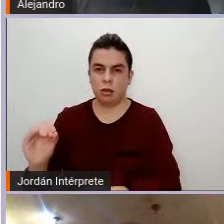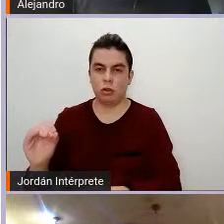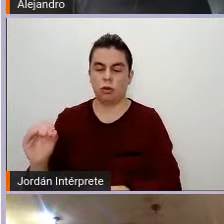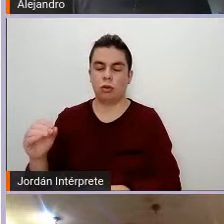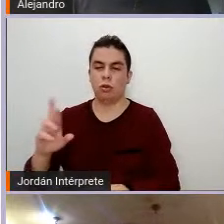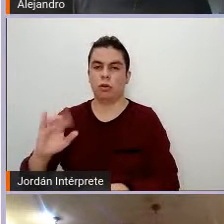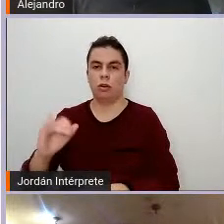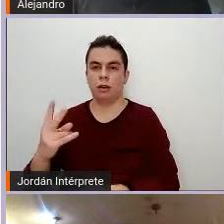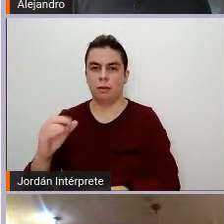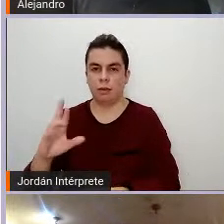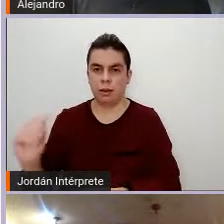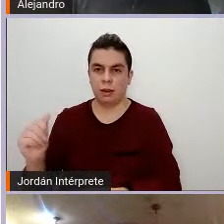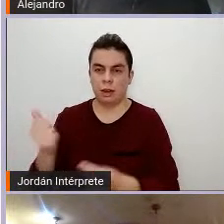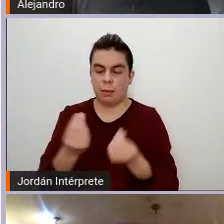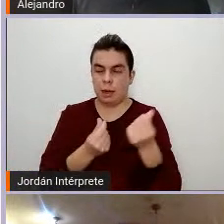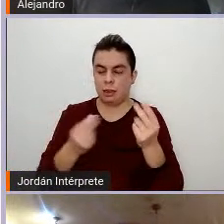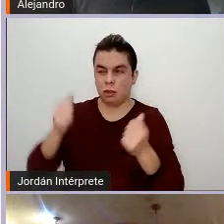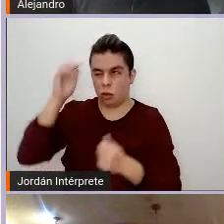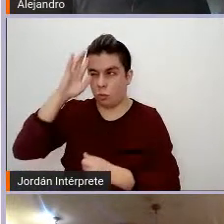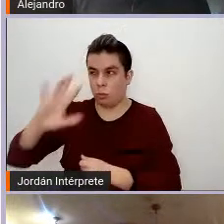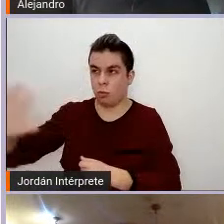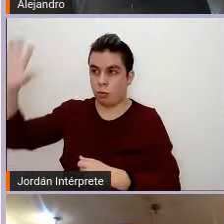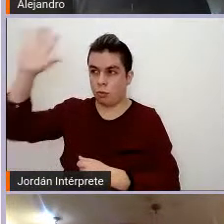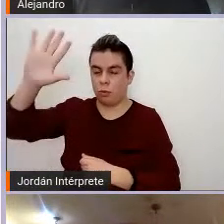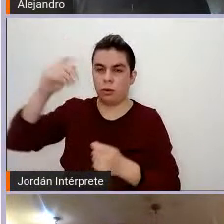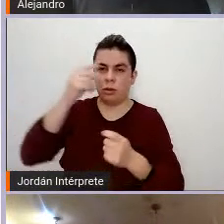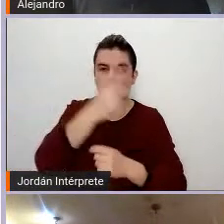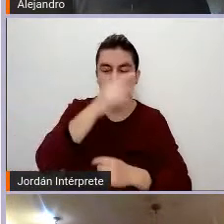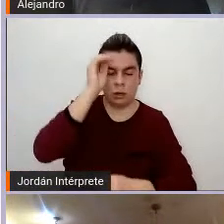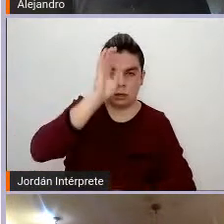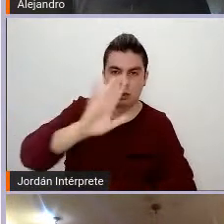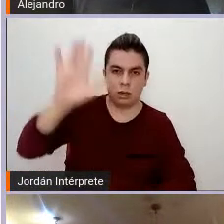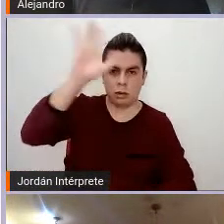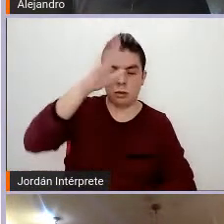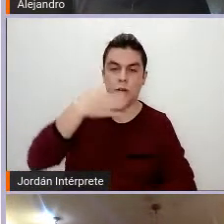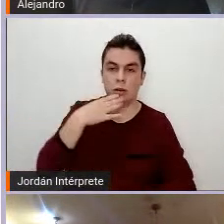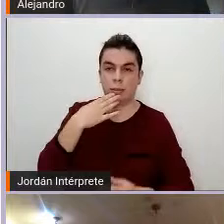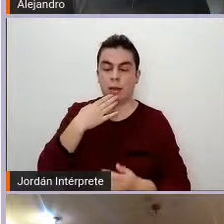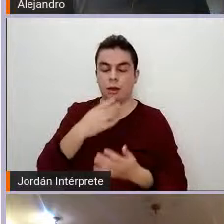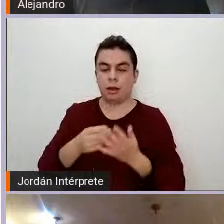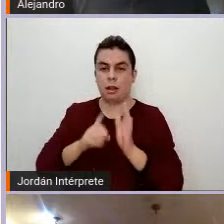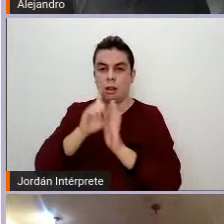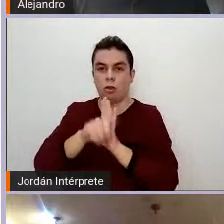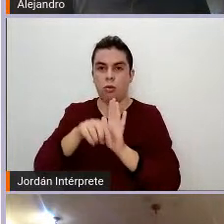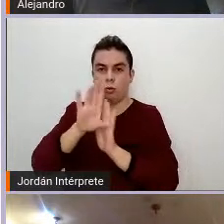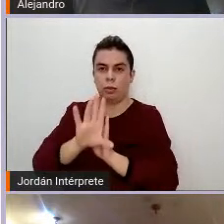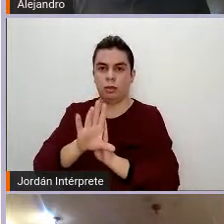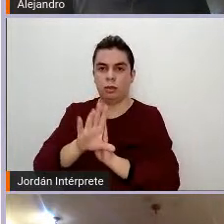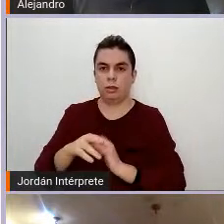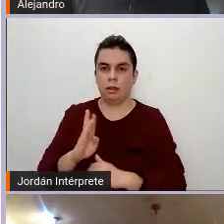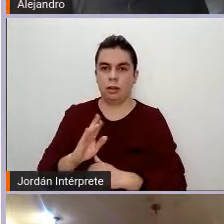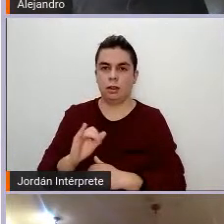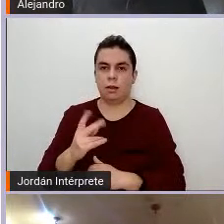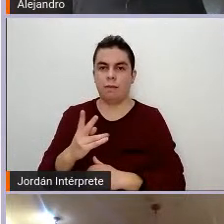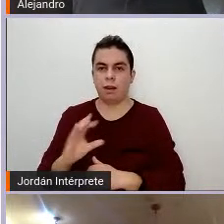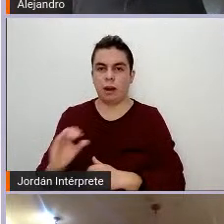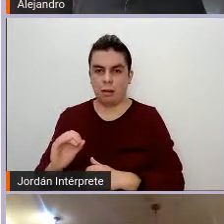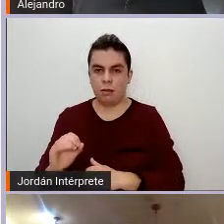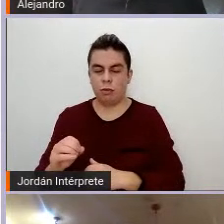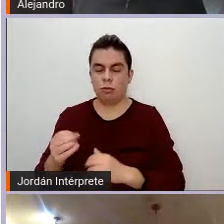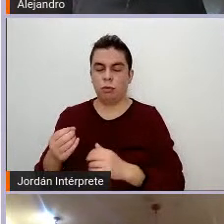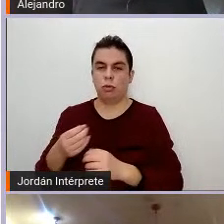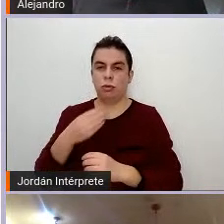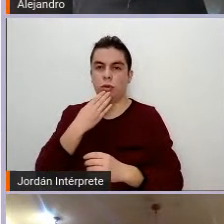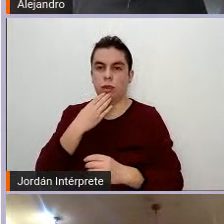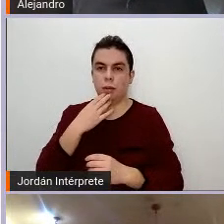sorprendente entre los imaginarios del documental de Bravo, el poema de Neruda y la obra de Diego Rivera titulada Desfile del